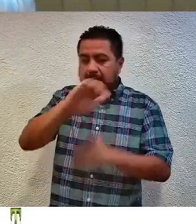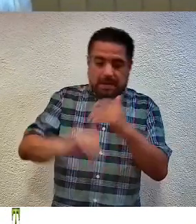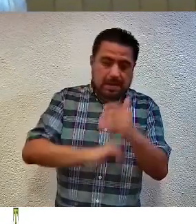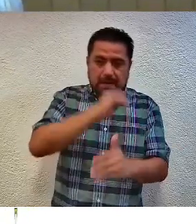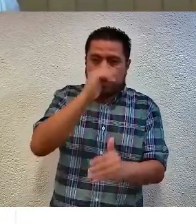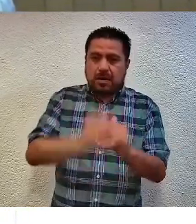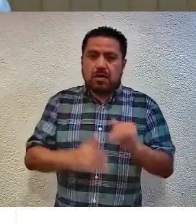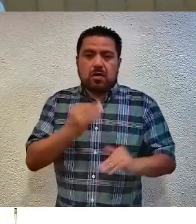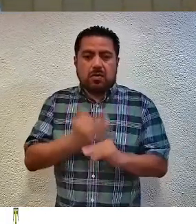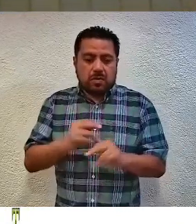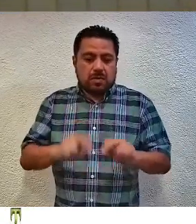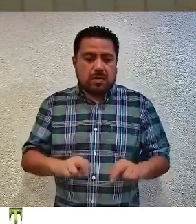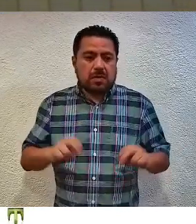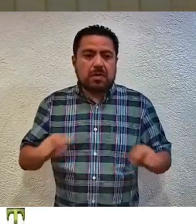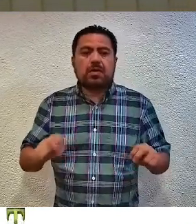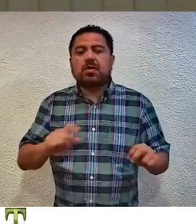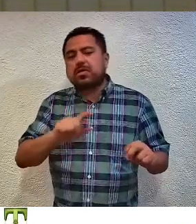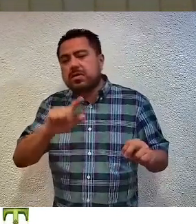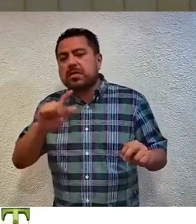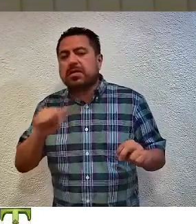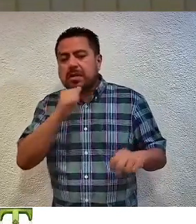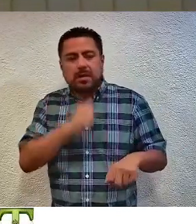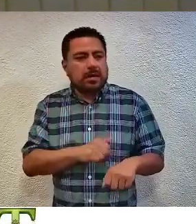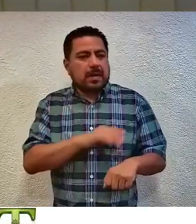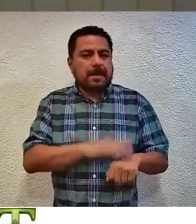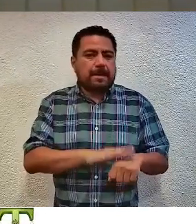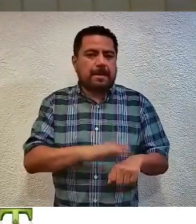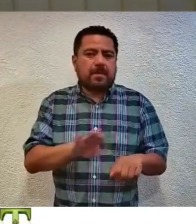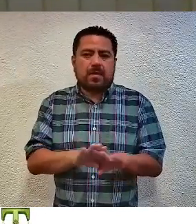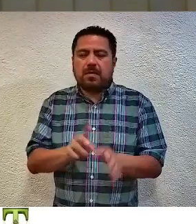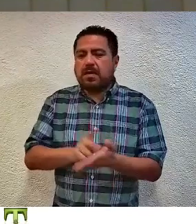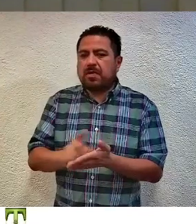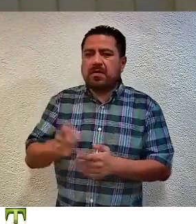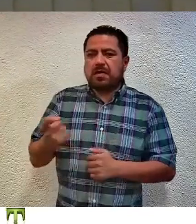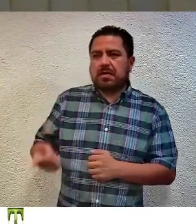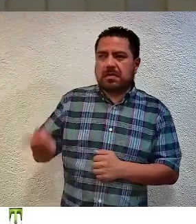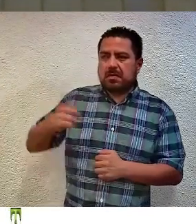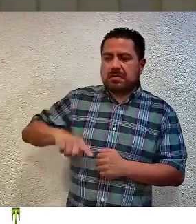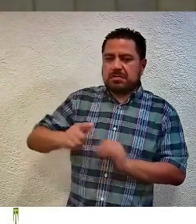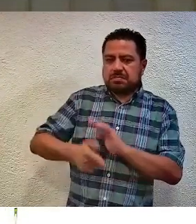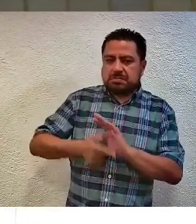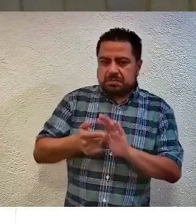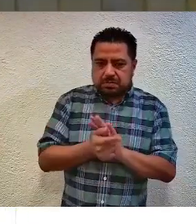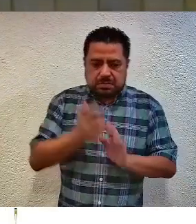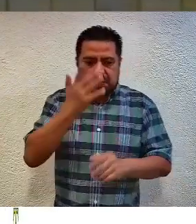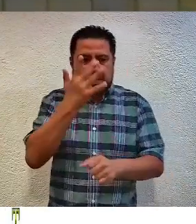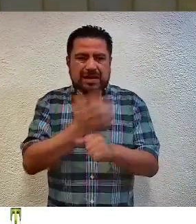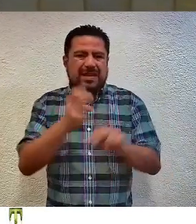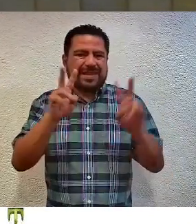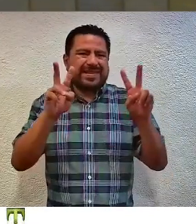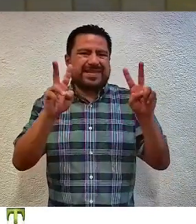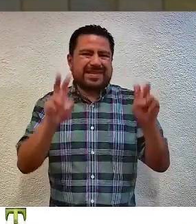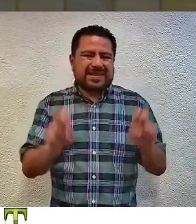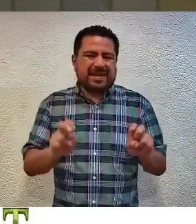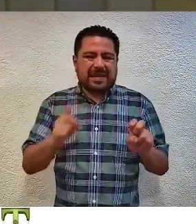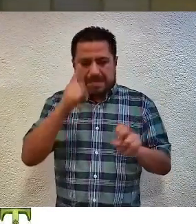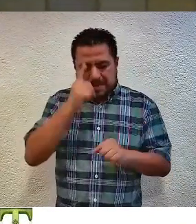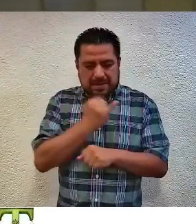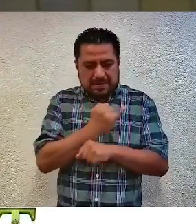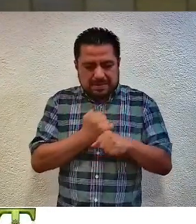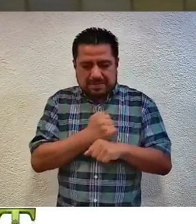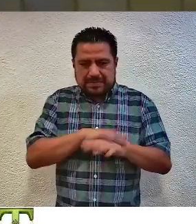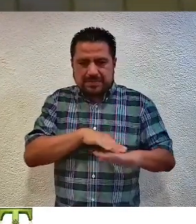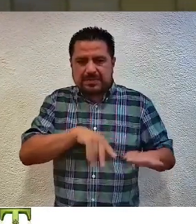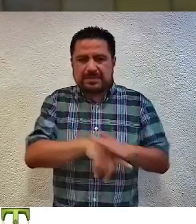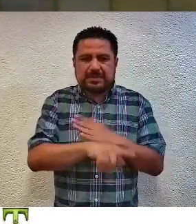presente sesión y, en consecuencia, notifíquese cómo en derecho corresponda. El quinto asunto listado para analizar y